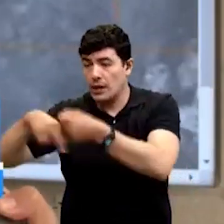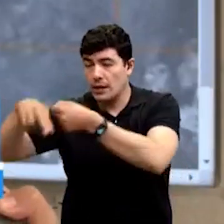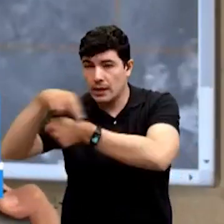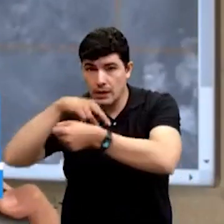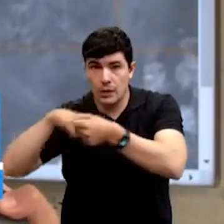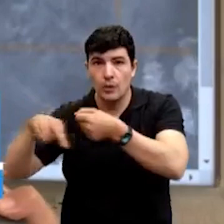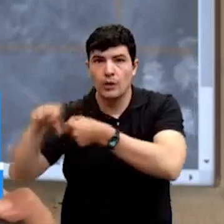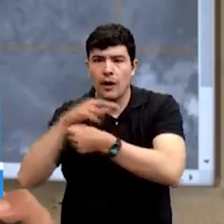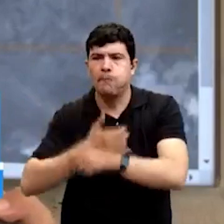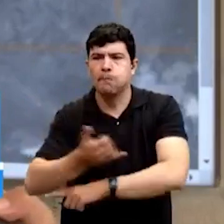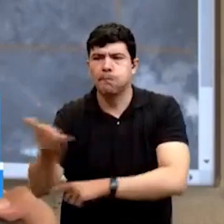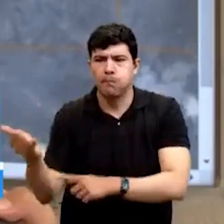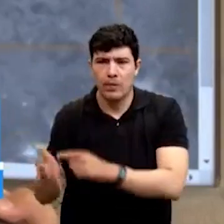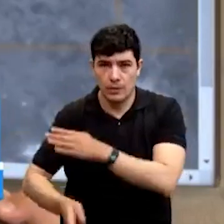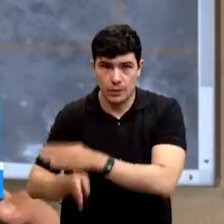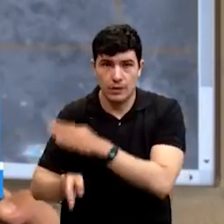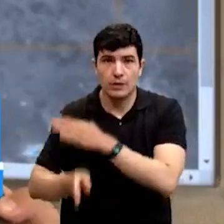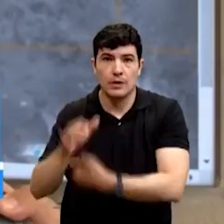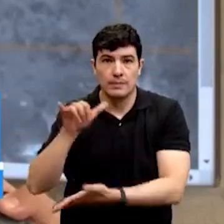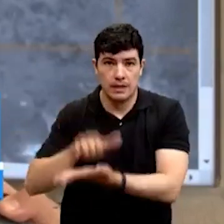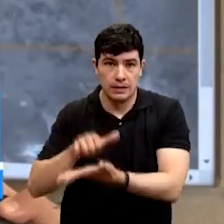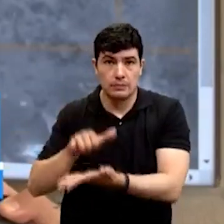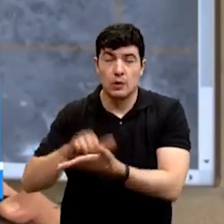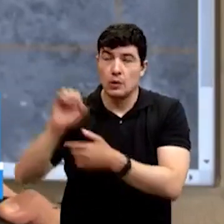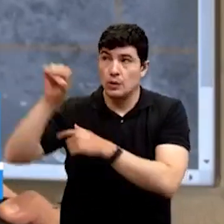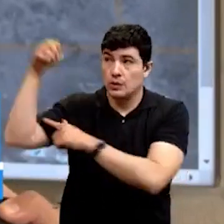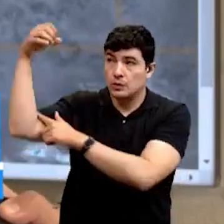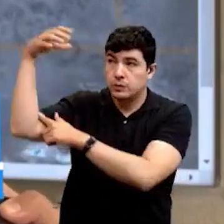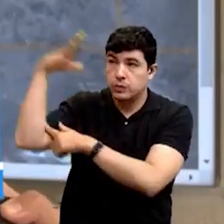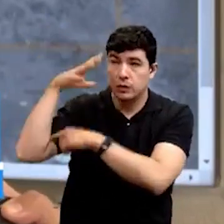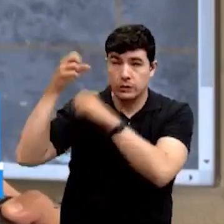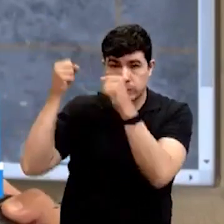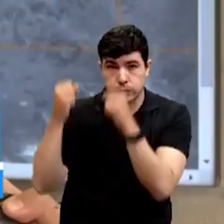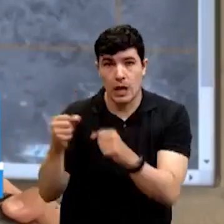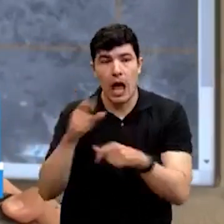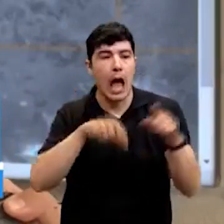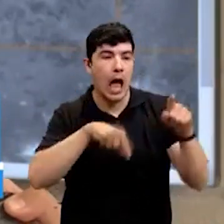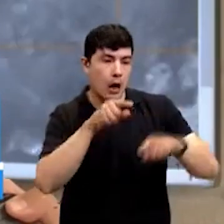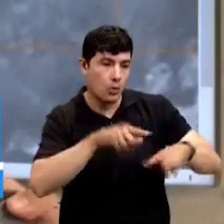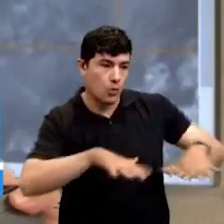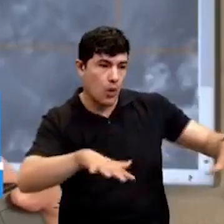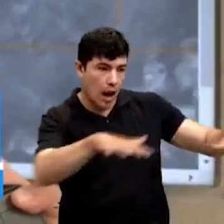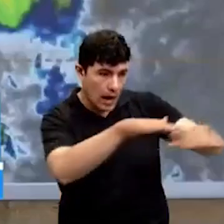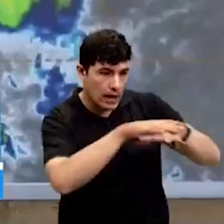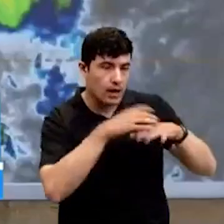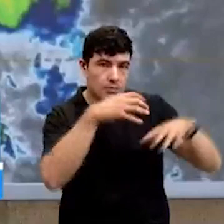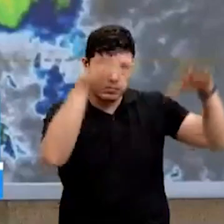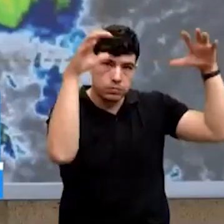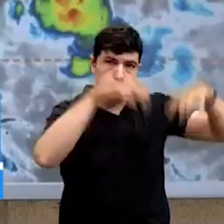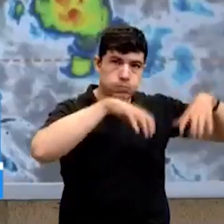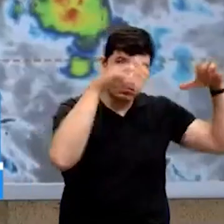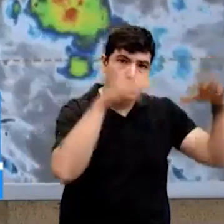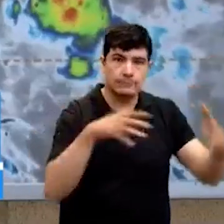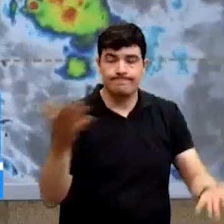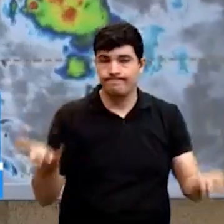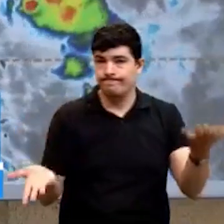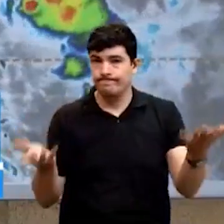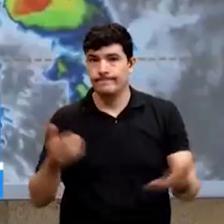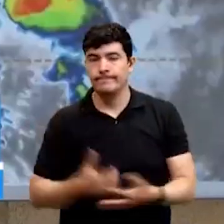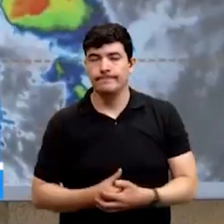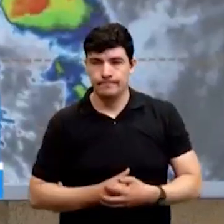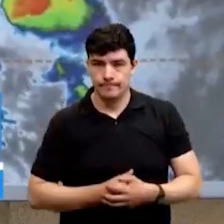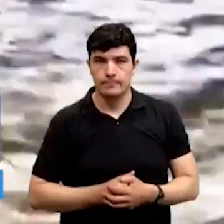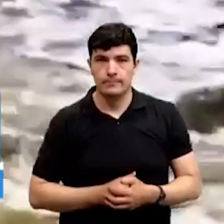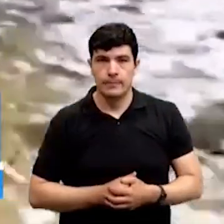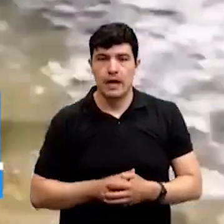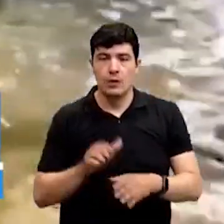zona centro, se siguen presentando temperaturas altas y una temporada de menos lluvias. Las autoridades alertaron riesgos